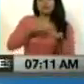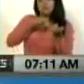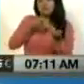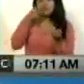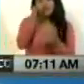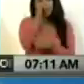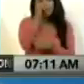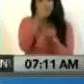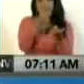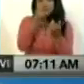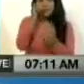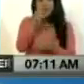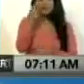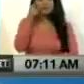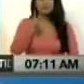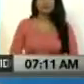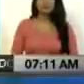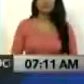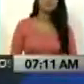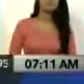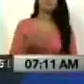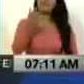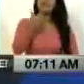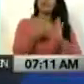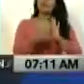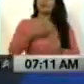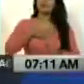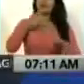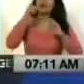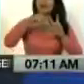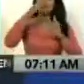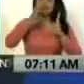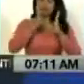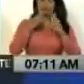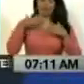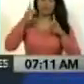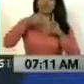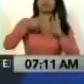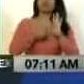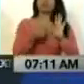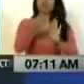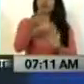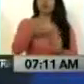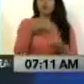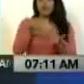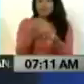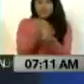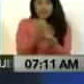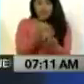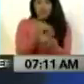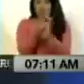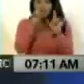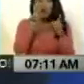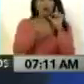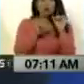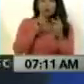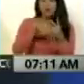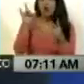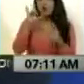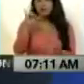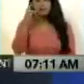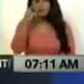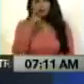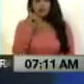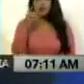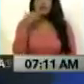tan importante como son los medios de comunicación. El ejemplo lo damos desde casa, desde Venezolana de Televisión. Usted puede chequear en nuestras cuentas, tanto en Twitter como en Instagram, cómo ha